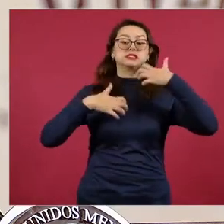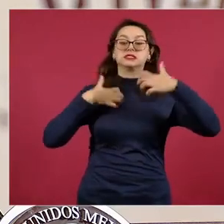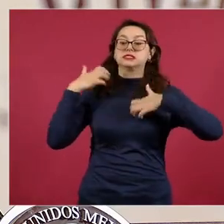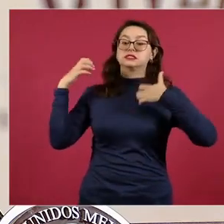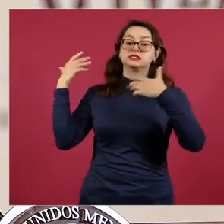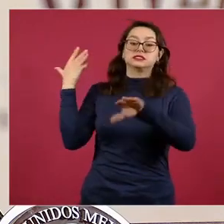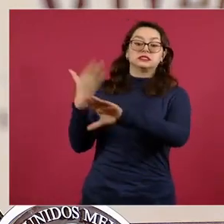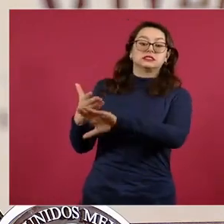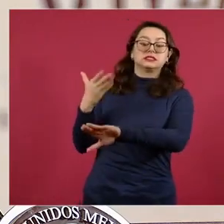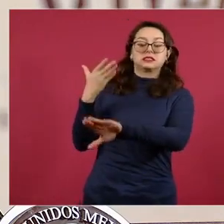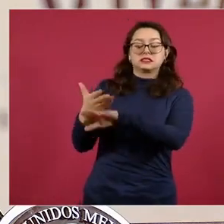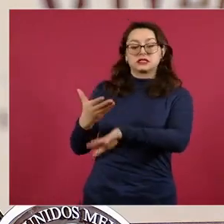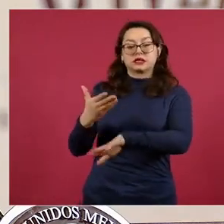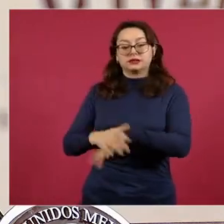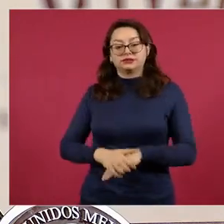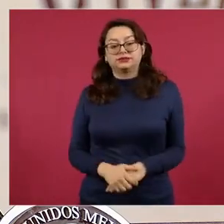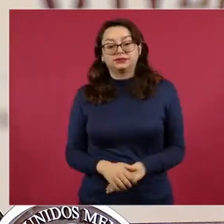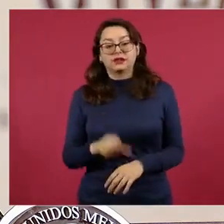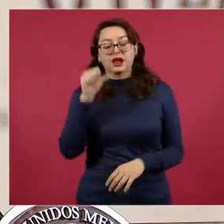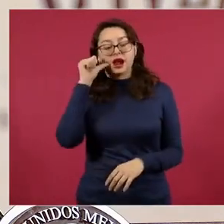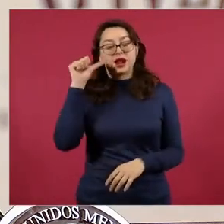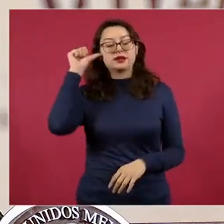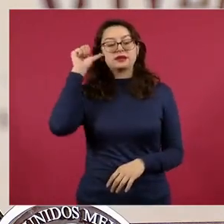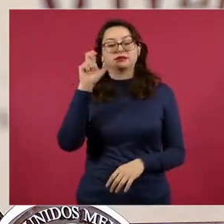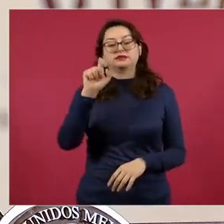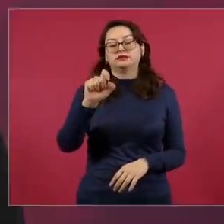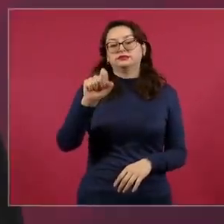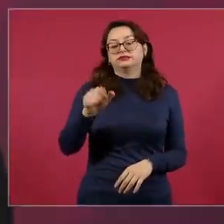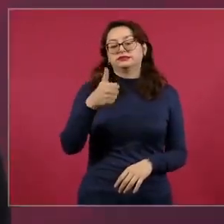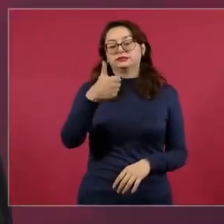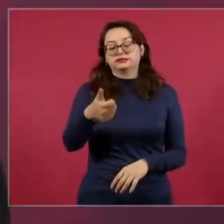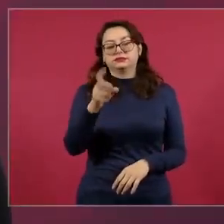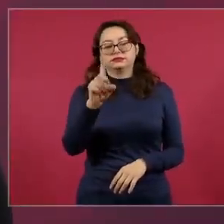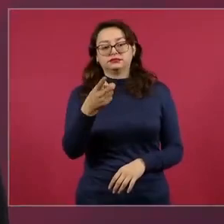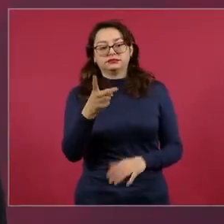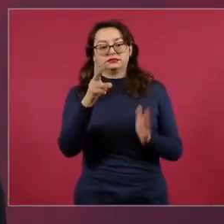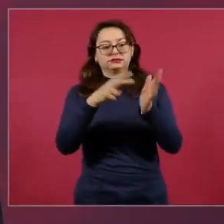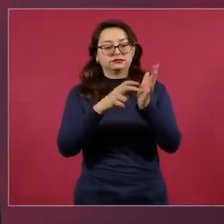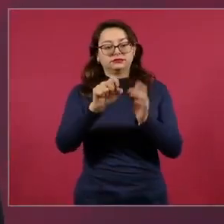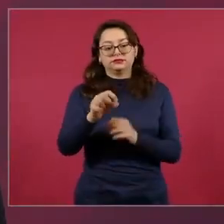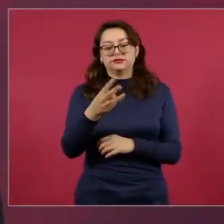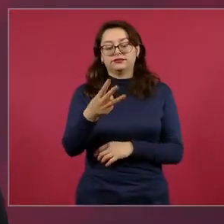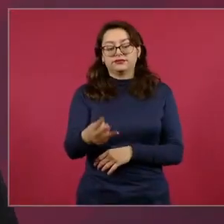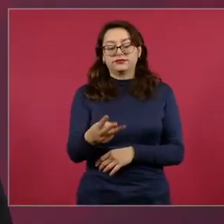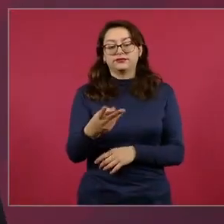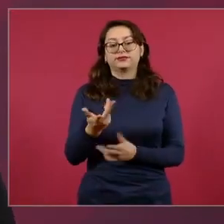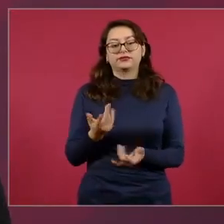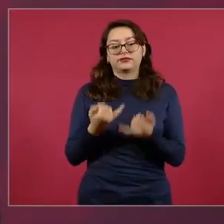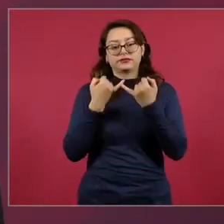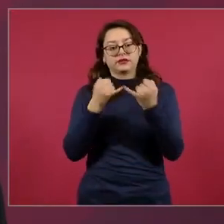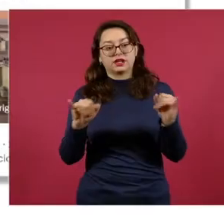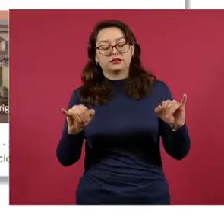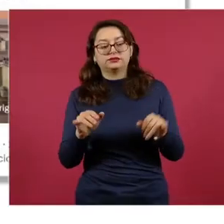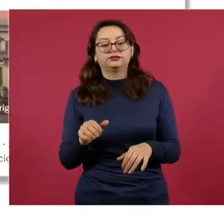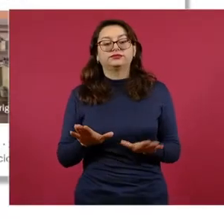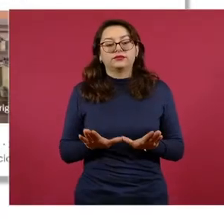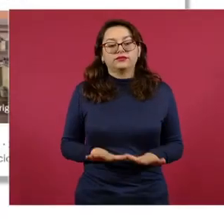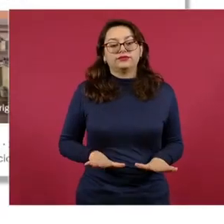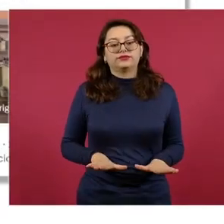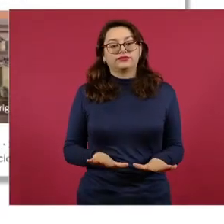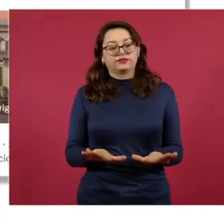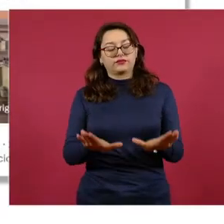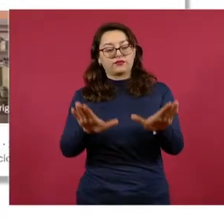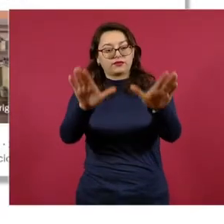bulla. Ayer, 26 de diciembre de 2023, presenciamos el despegue del primer vuelo de la aerolínea del